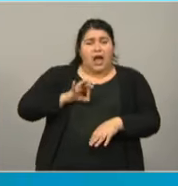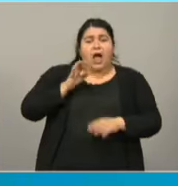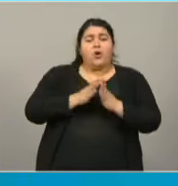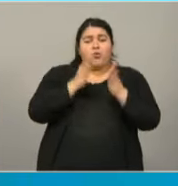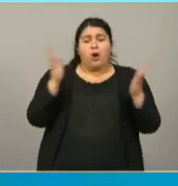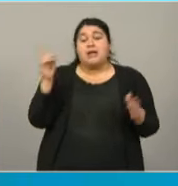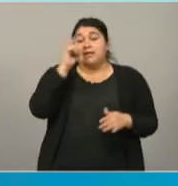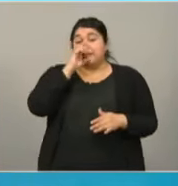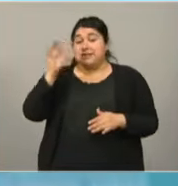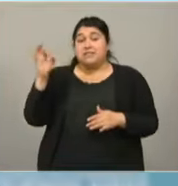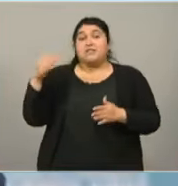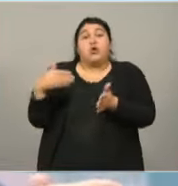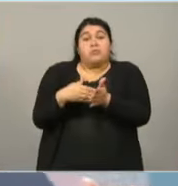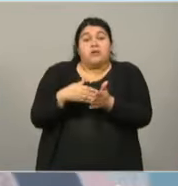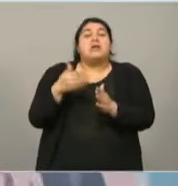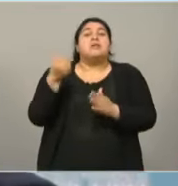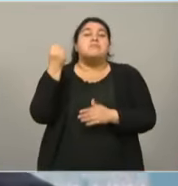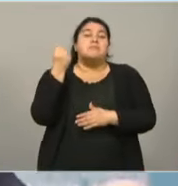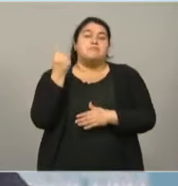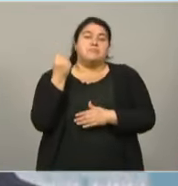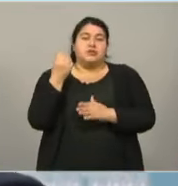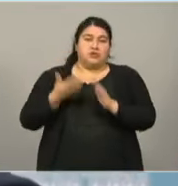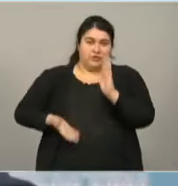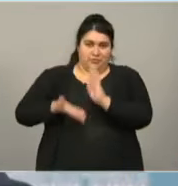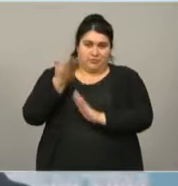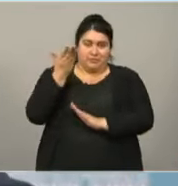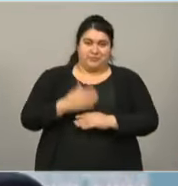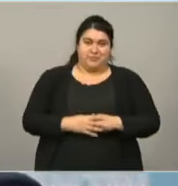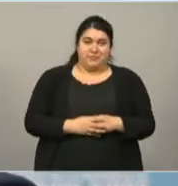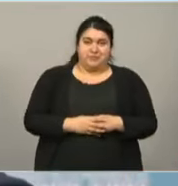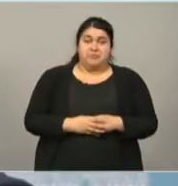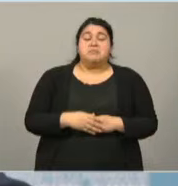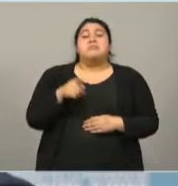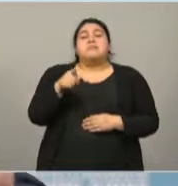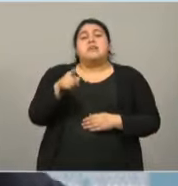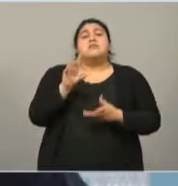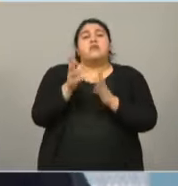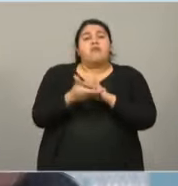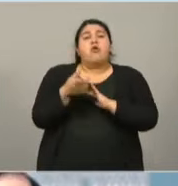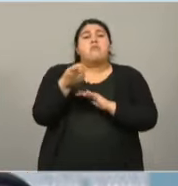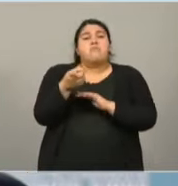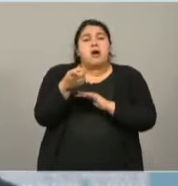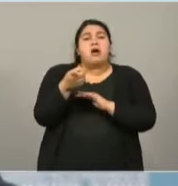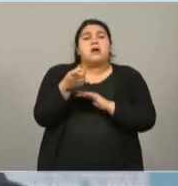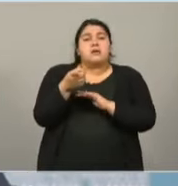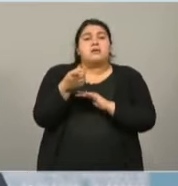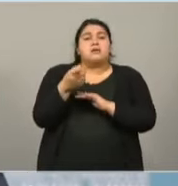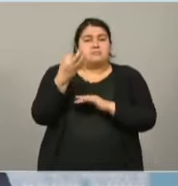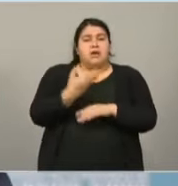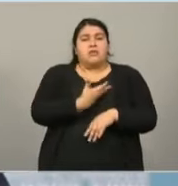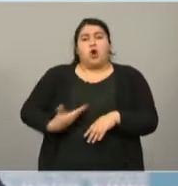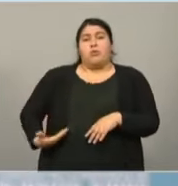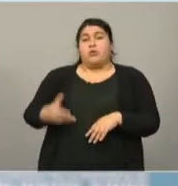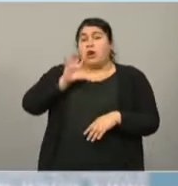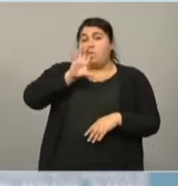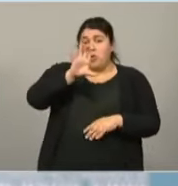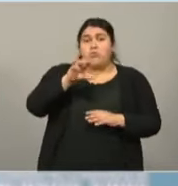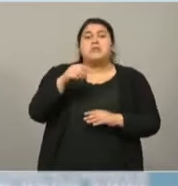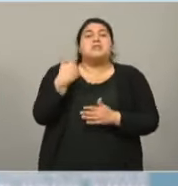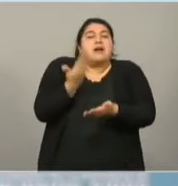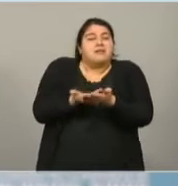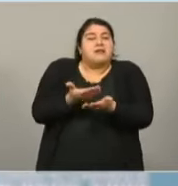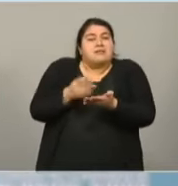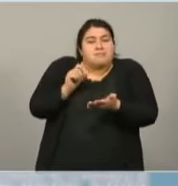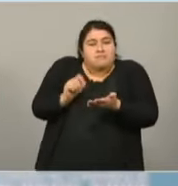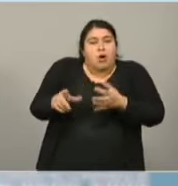700,000 millones de pesos lo cual habla de lo que significa para el gobierno provincial las políticas